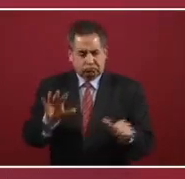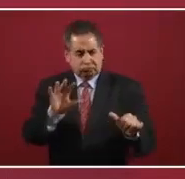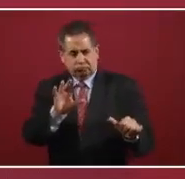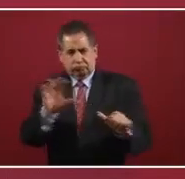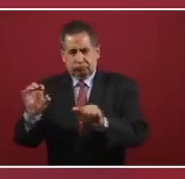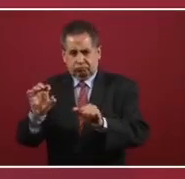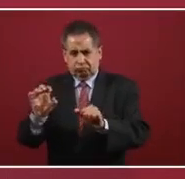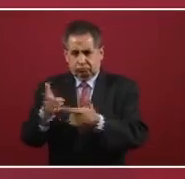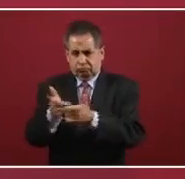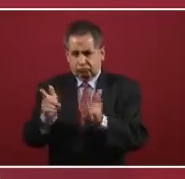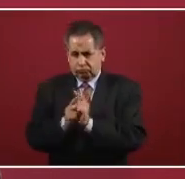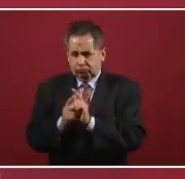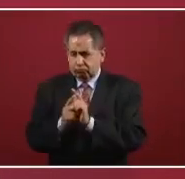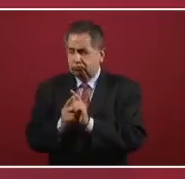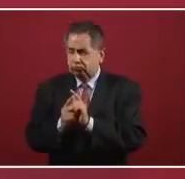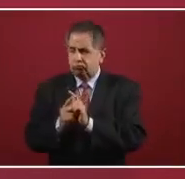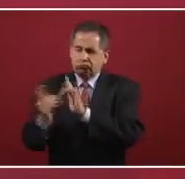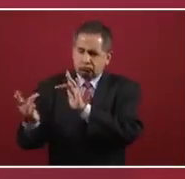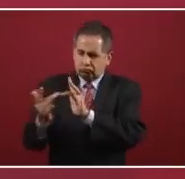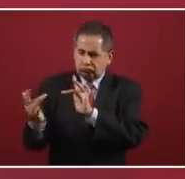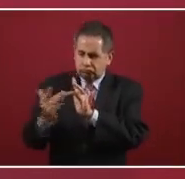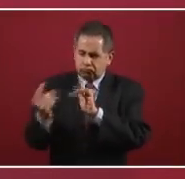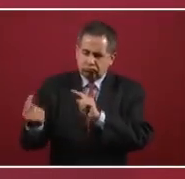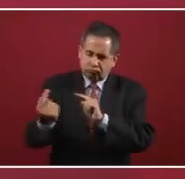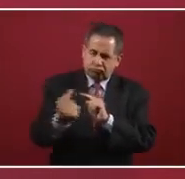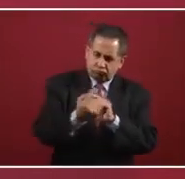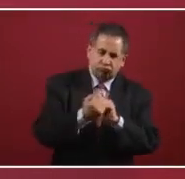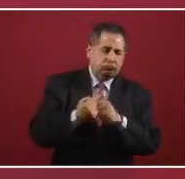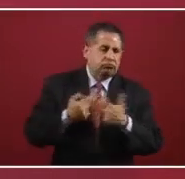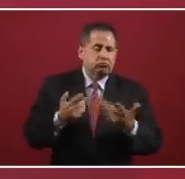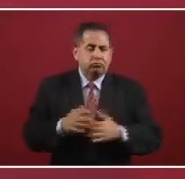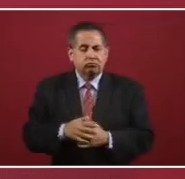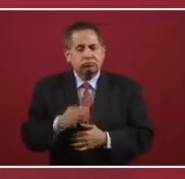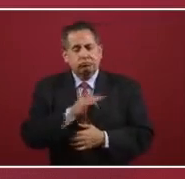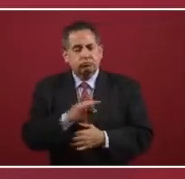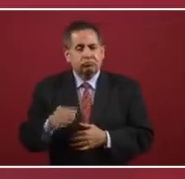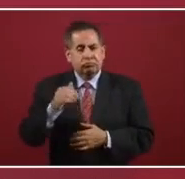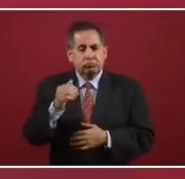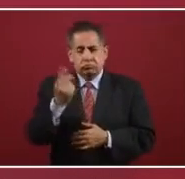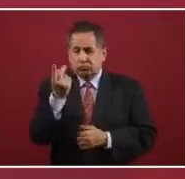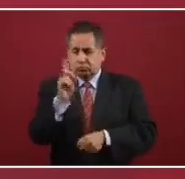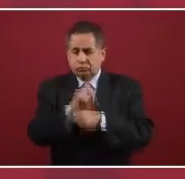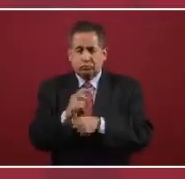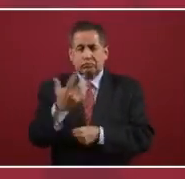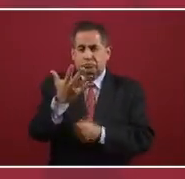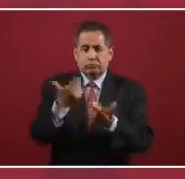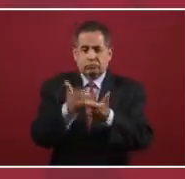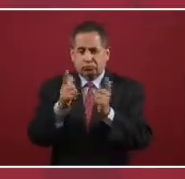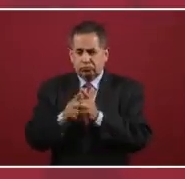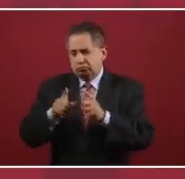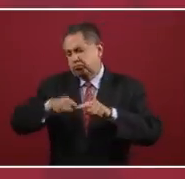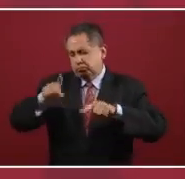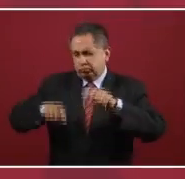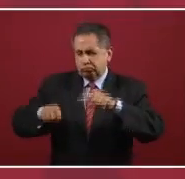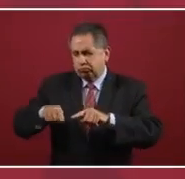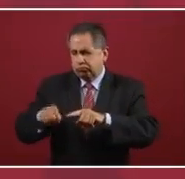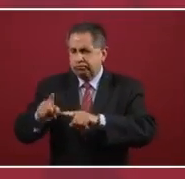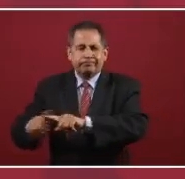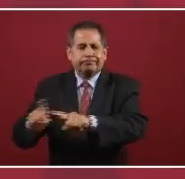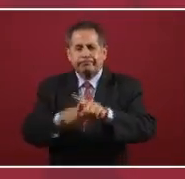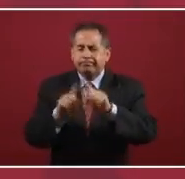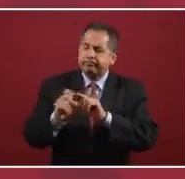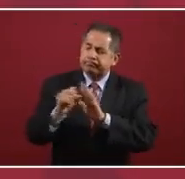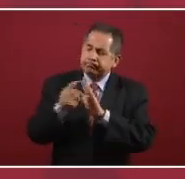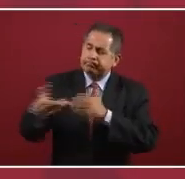600 grupos que vienen. También vienen aproximadamente 5 grupos diarios, entonces varía para diferentes